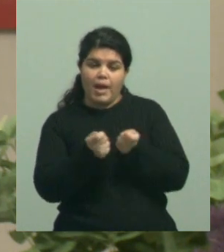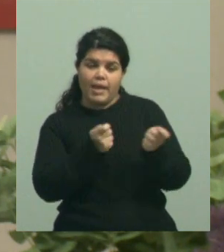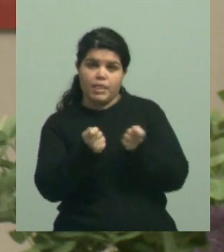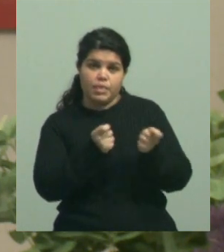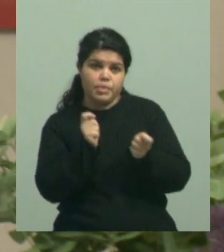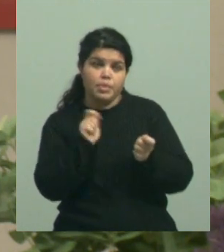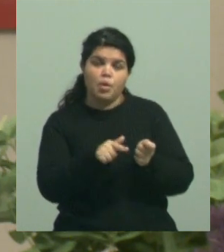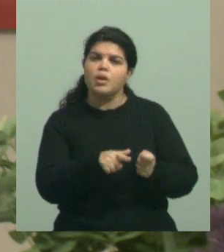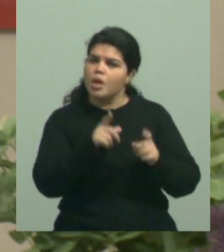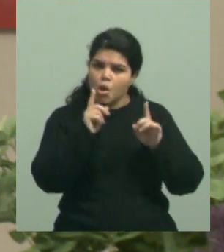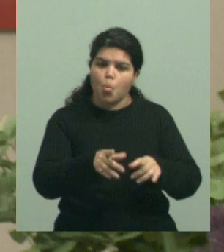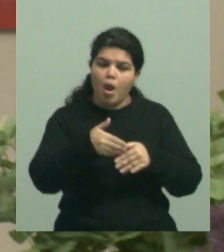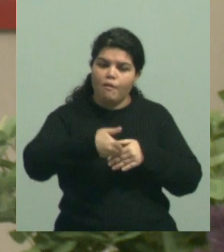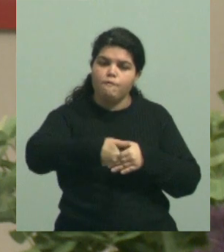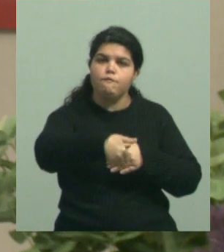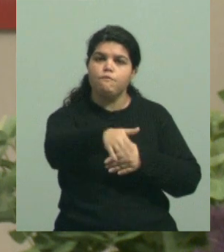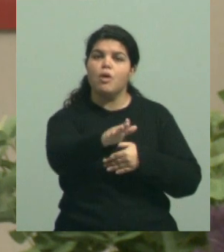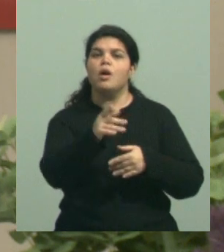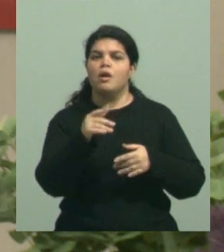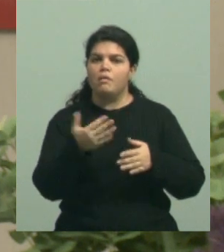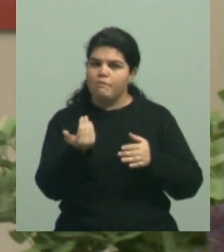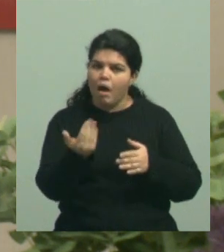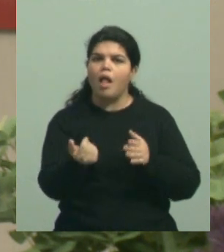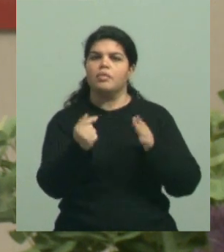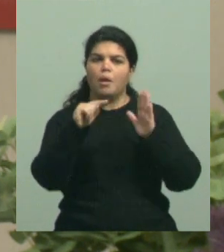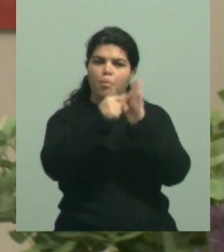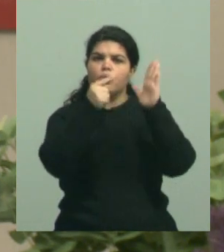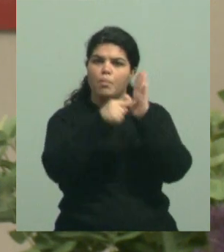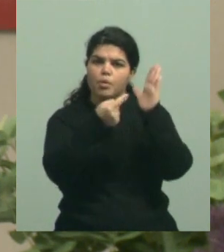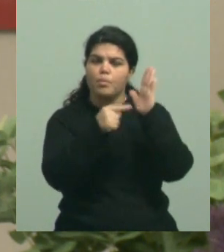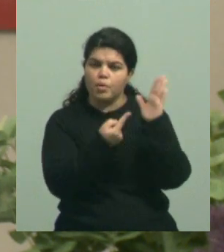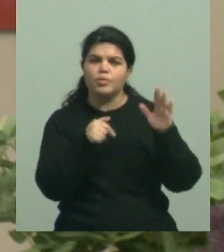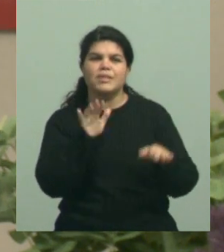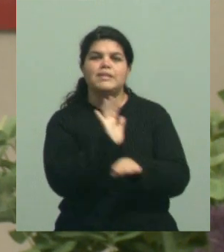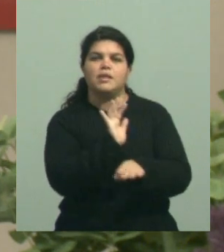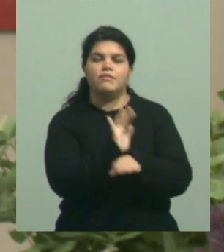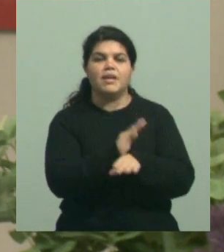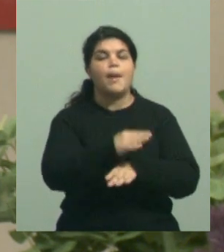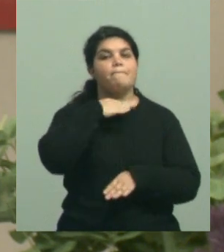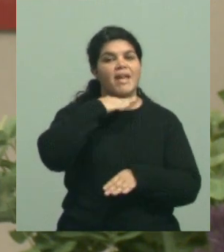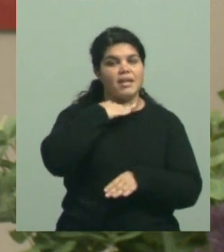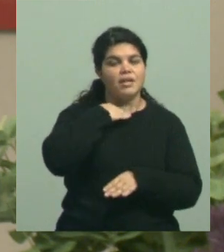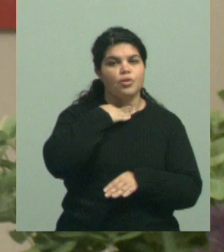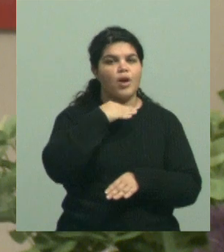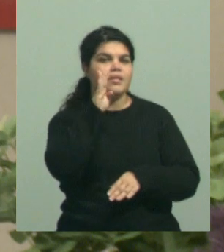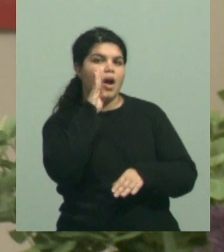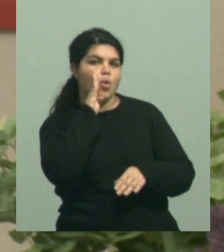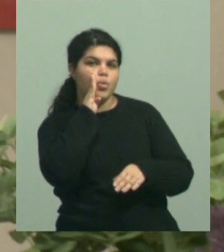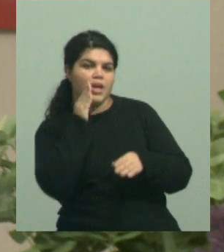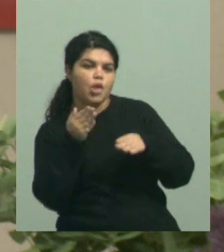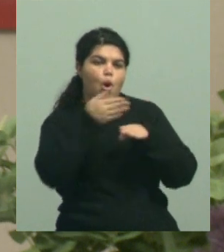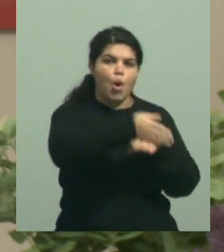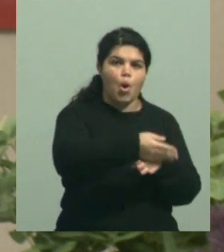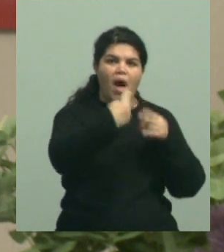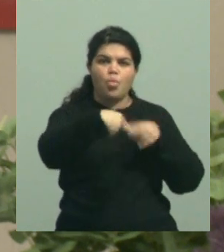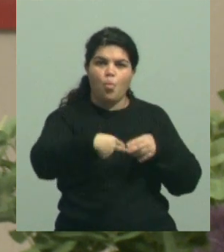quedar desafíos muy concretos en materia de migración, de lo que representa México en relación al paso a Estados Unidos, a la cooperación mutua.